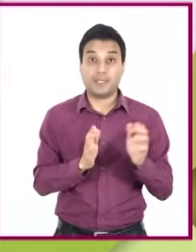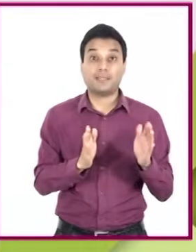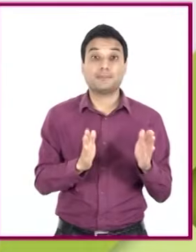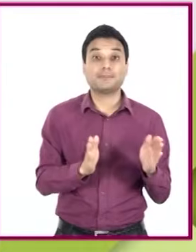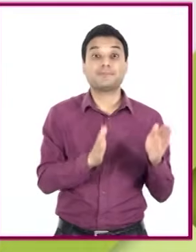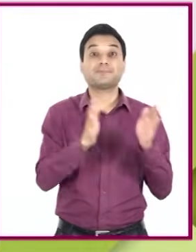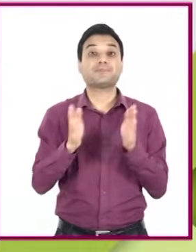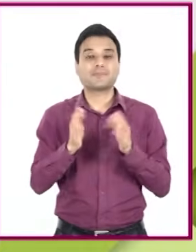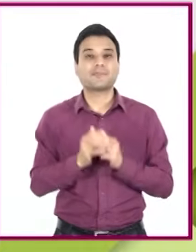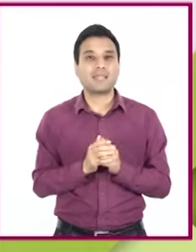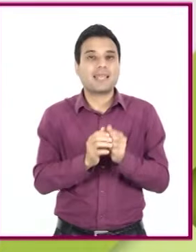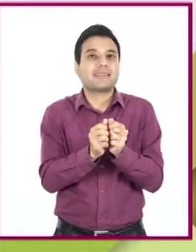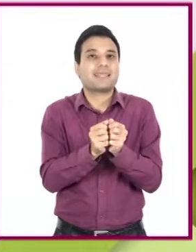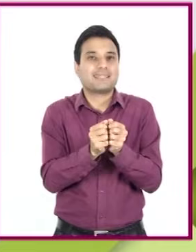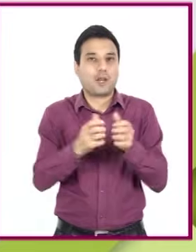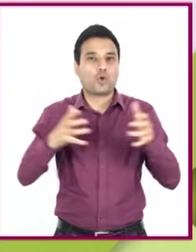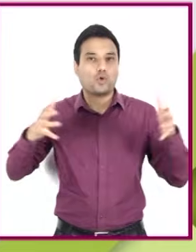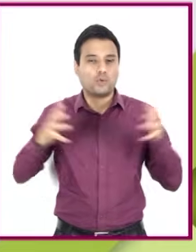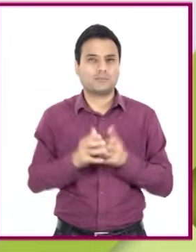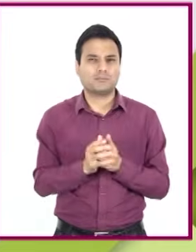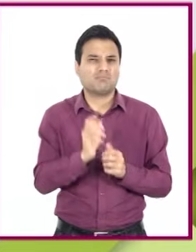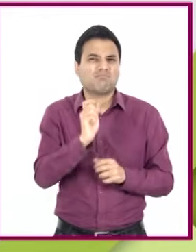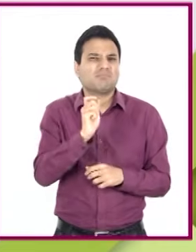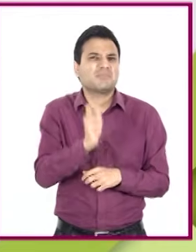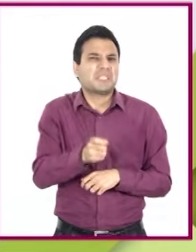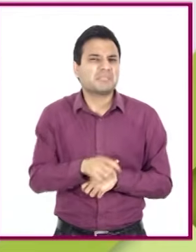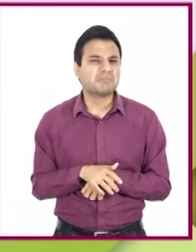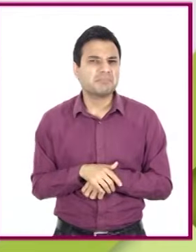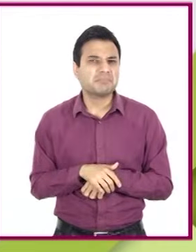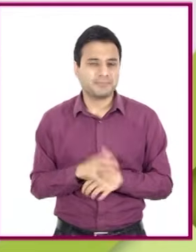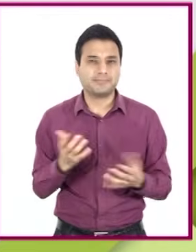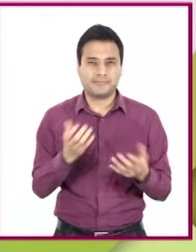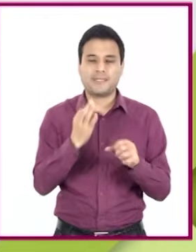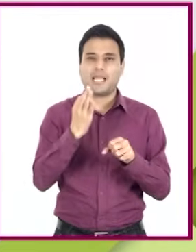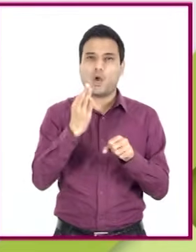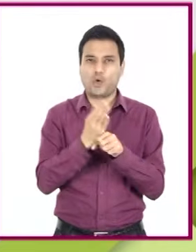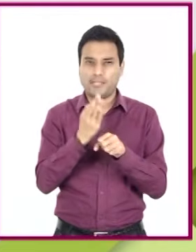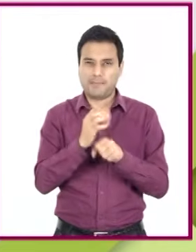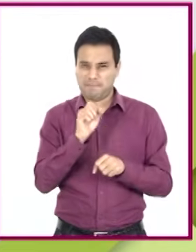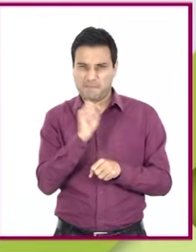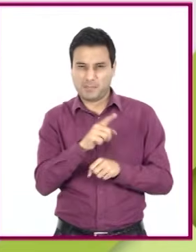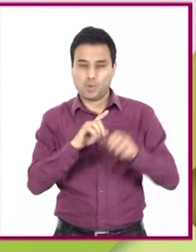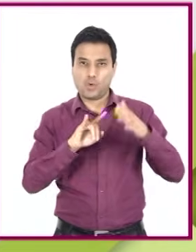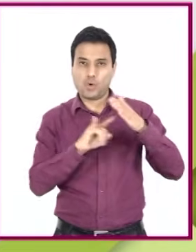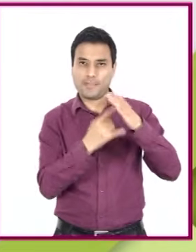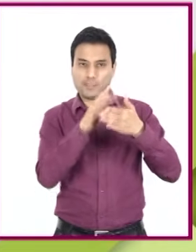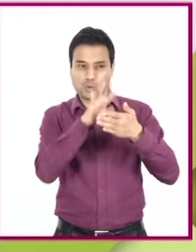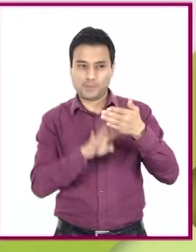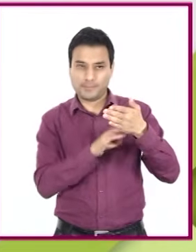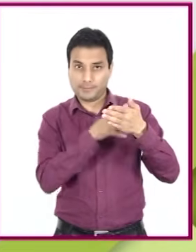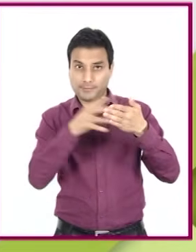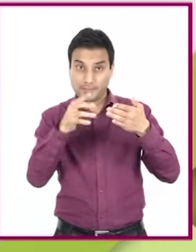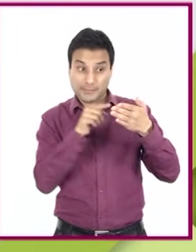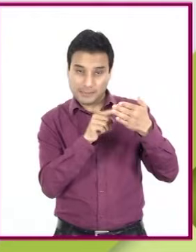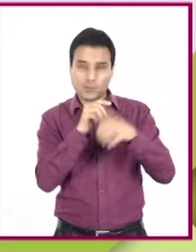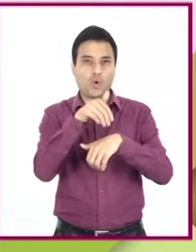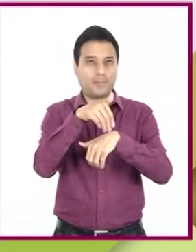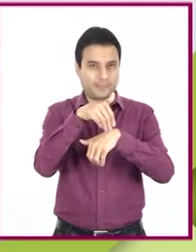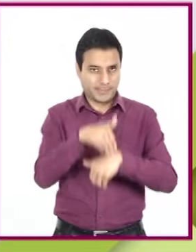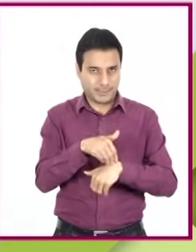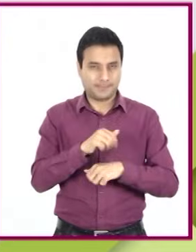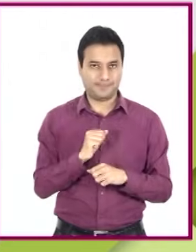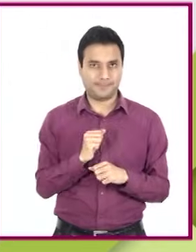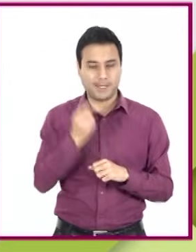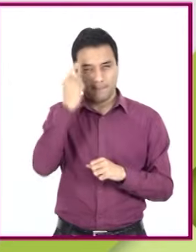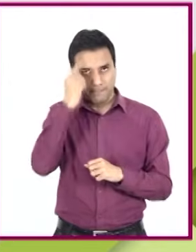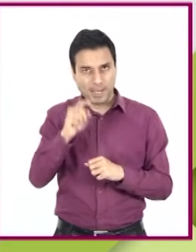de desarrollo. Y es en esta parte donde vamos a seguir nuestro cronograma, apoyándonos de él para cumplir con los tiempos estimados y